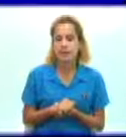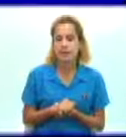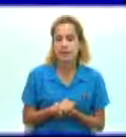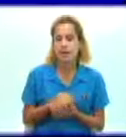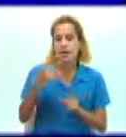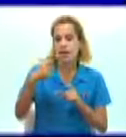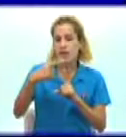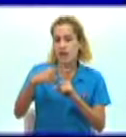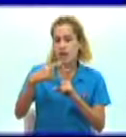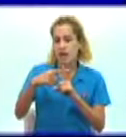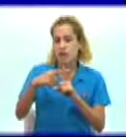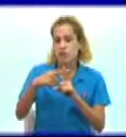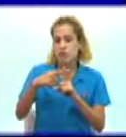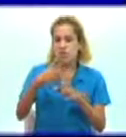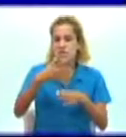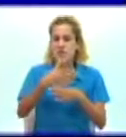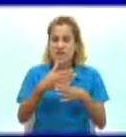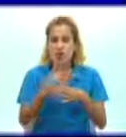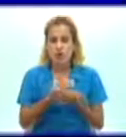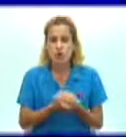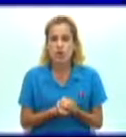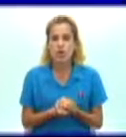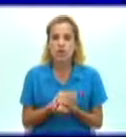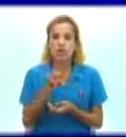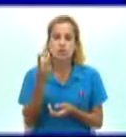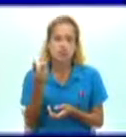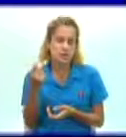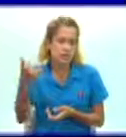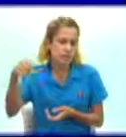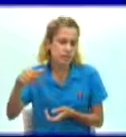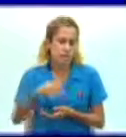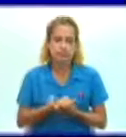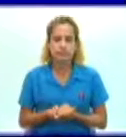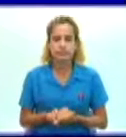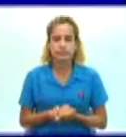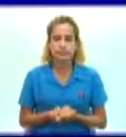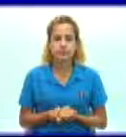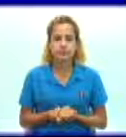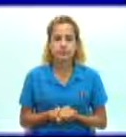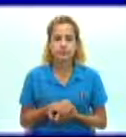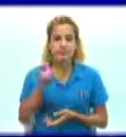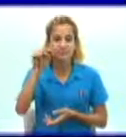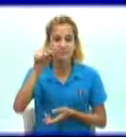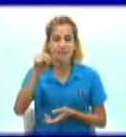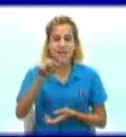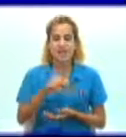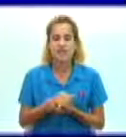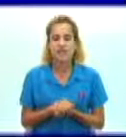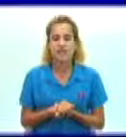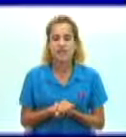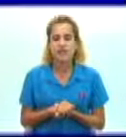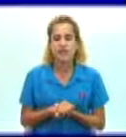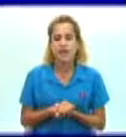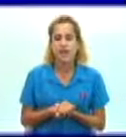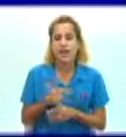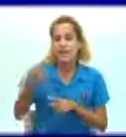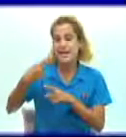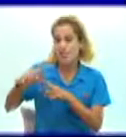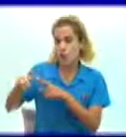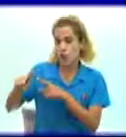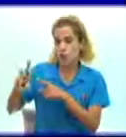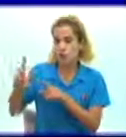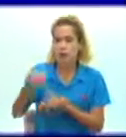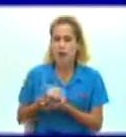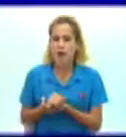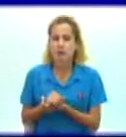una adición de fracciones y un número natural. Ese es el minuendo. Y el sustraendo